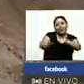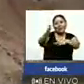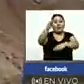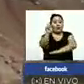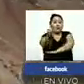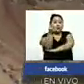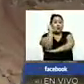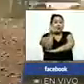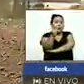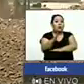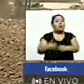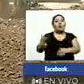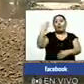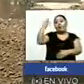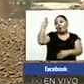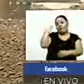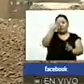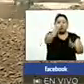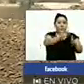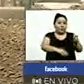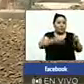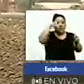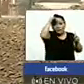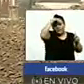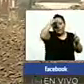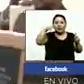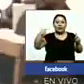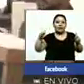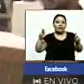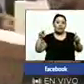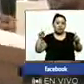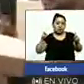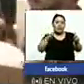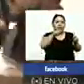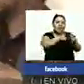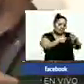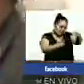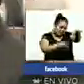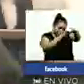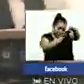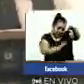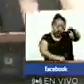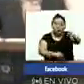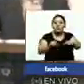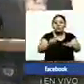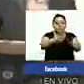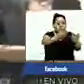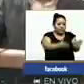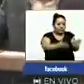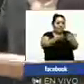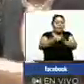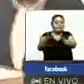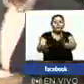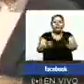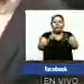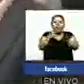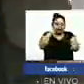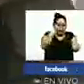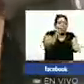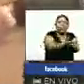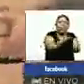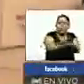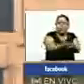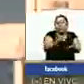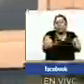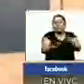durante la administración de Gerson Martínez. En la documentación que contienen estas seis cajas se encontrarían las pruebas que